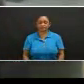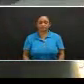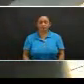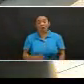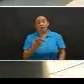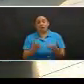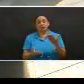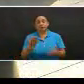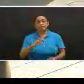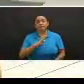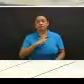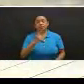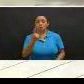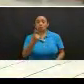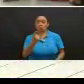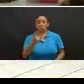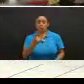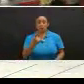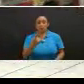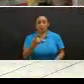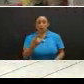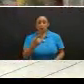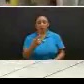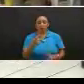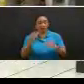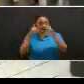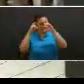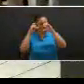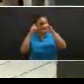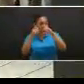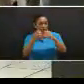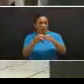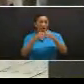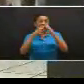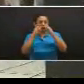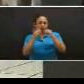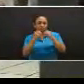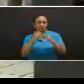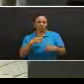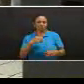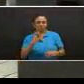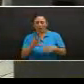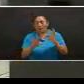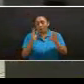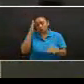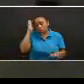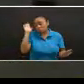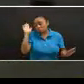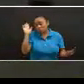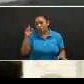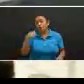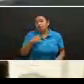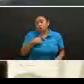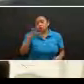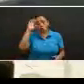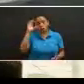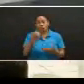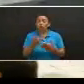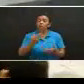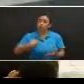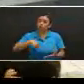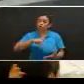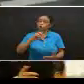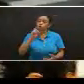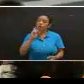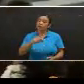Tal vez tienen una calcomanía de una hamburguesa encima o algo. Pero Yo creo que nosotros debemos